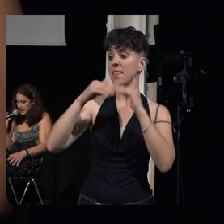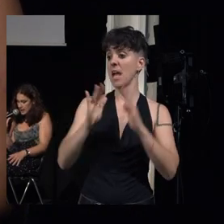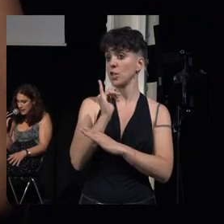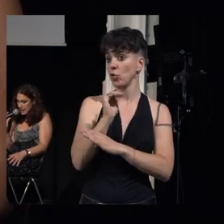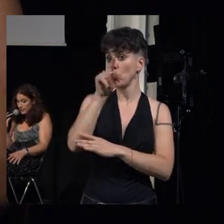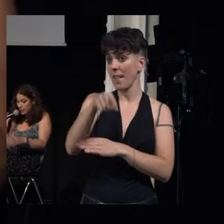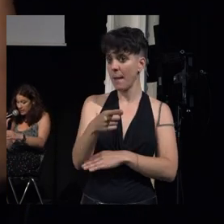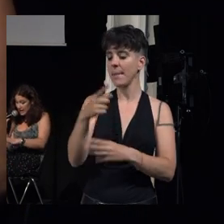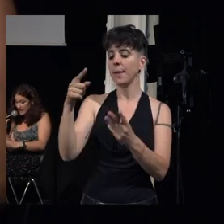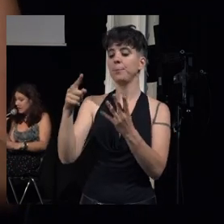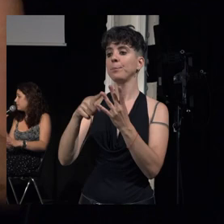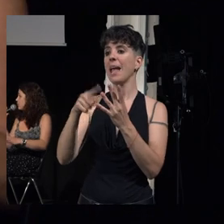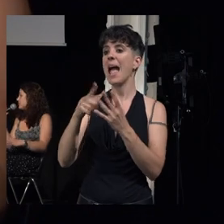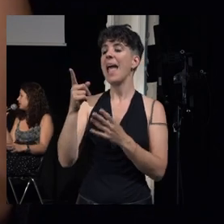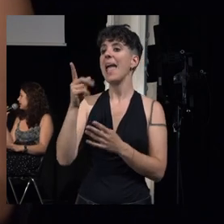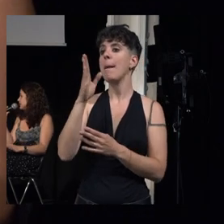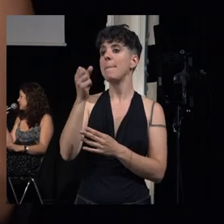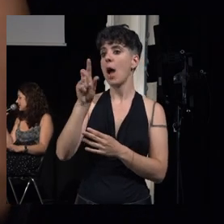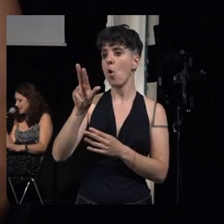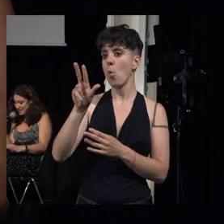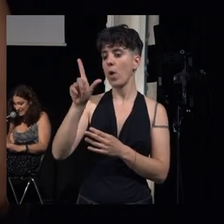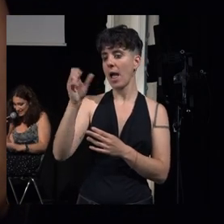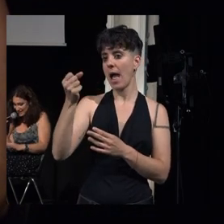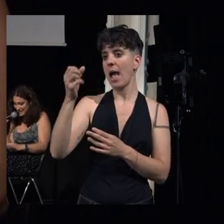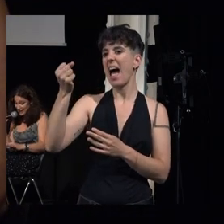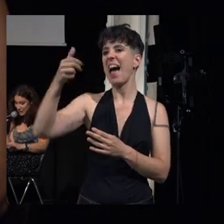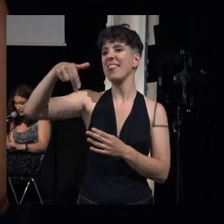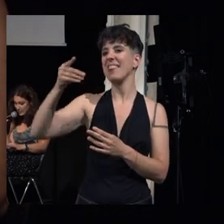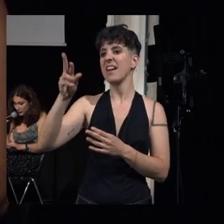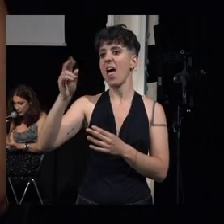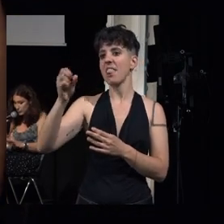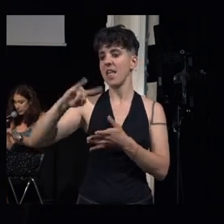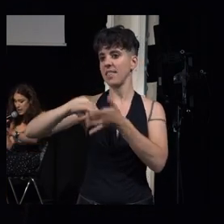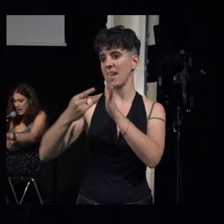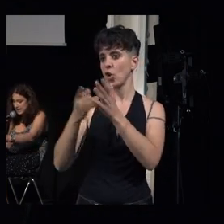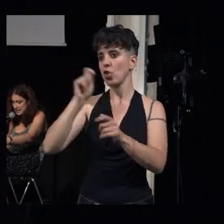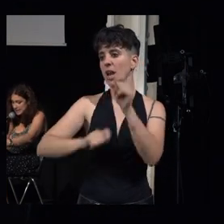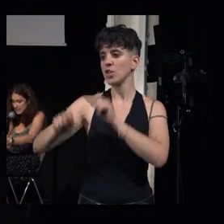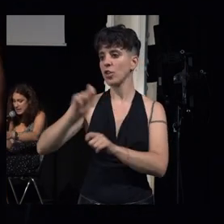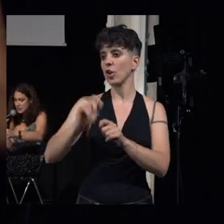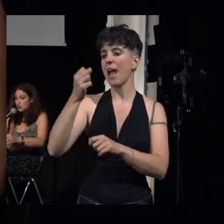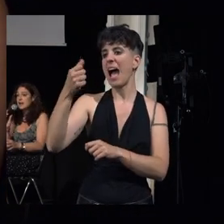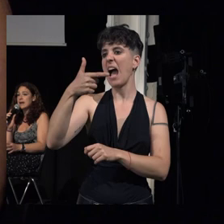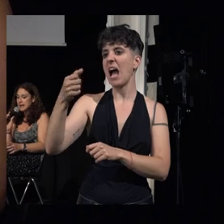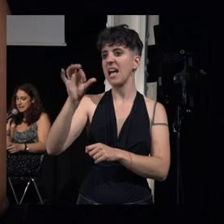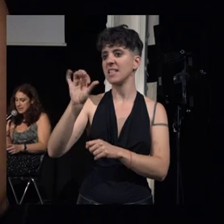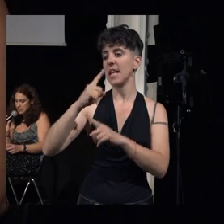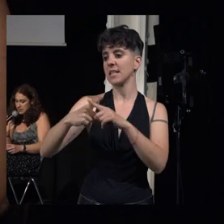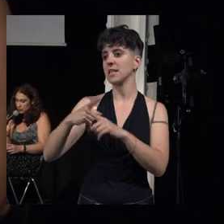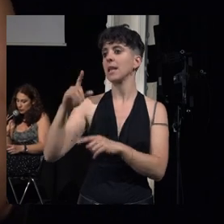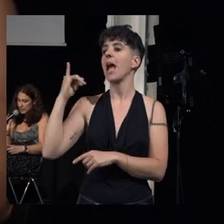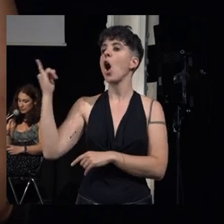institucional. A Pablo Andrade, amigo, activista y técnico de la asociación Agasex, y a Josan